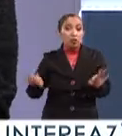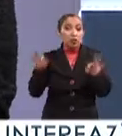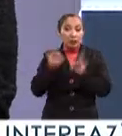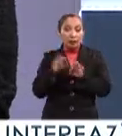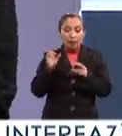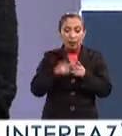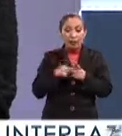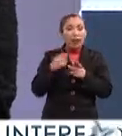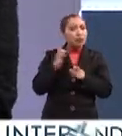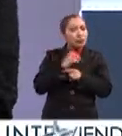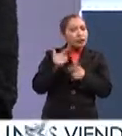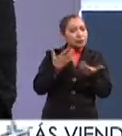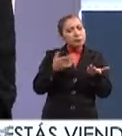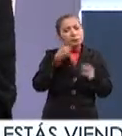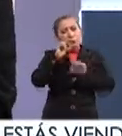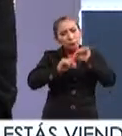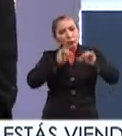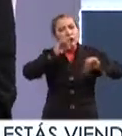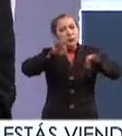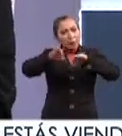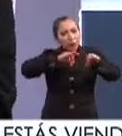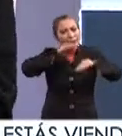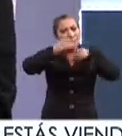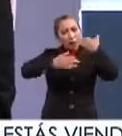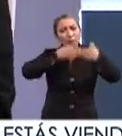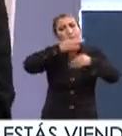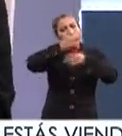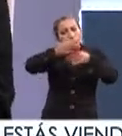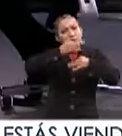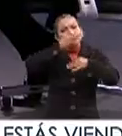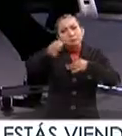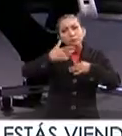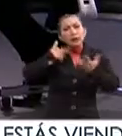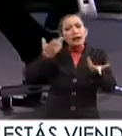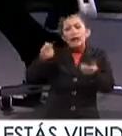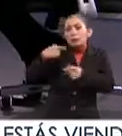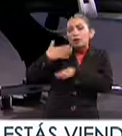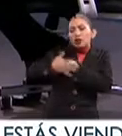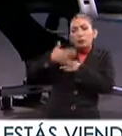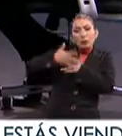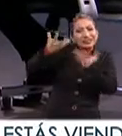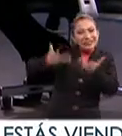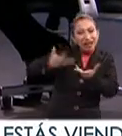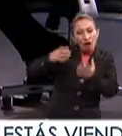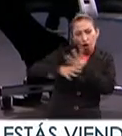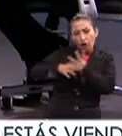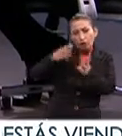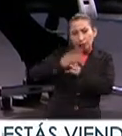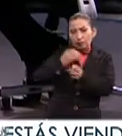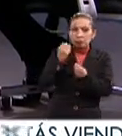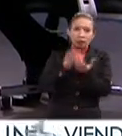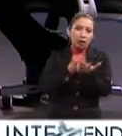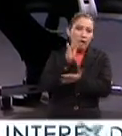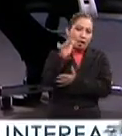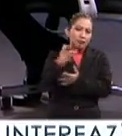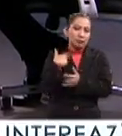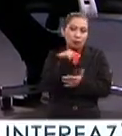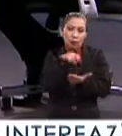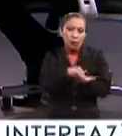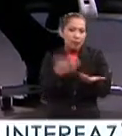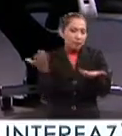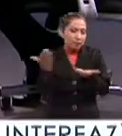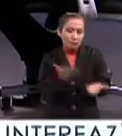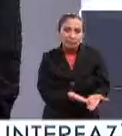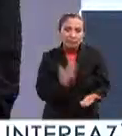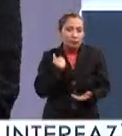importante. Entonces, pues vamos a ir trabajando y nosotros les vamos a ir informando los avances que tenemos. Pero, pues muchas gracias por abrirnos este espacio.